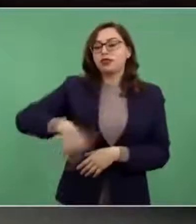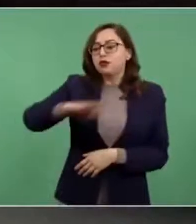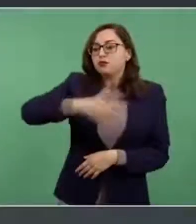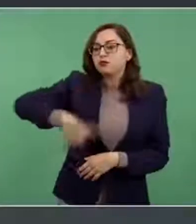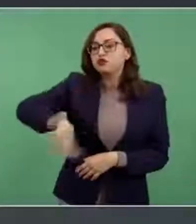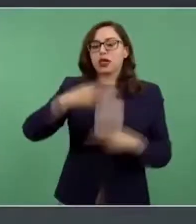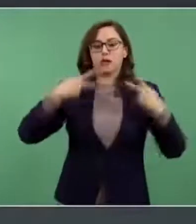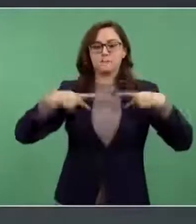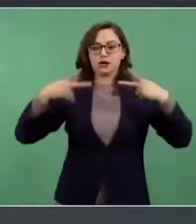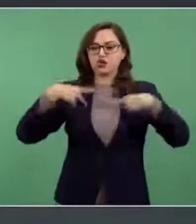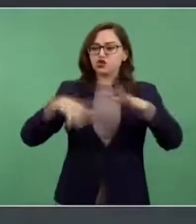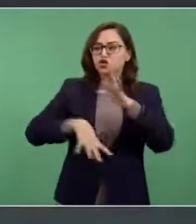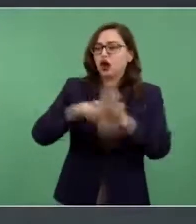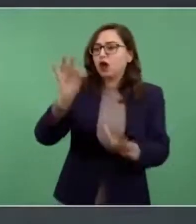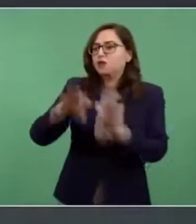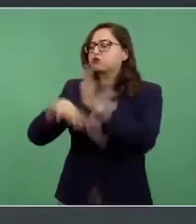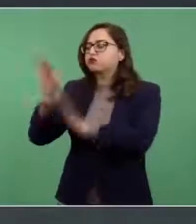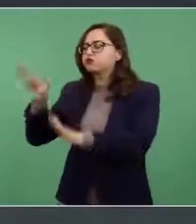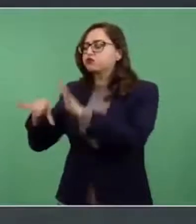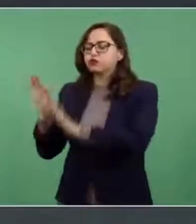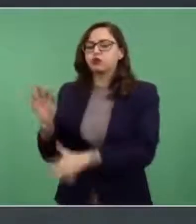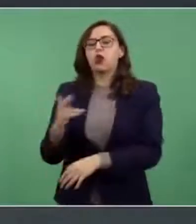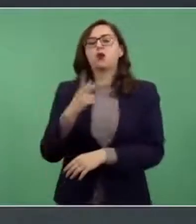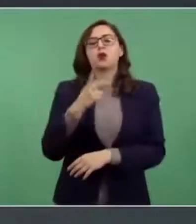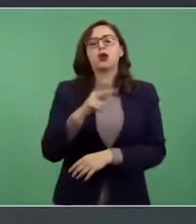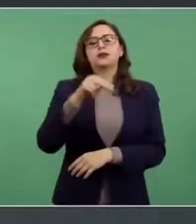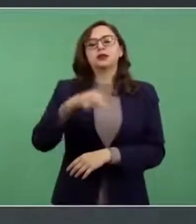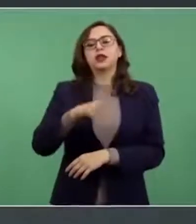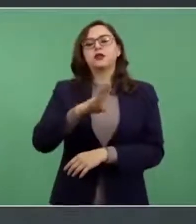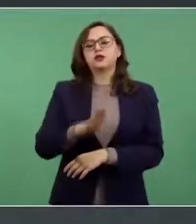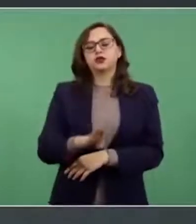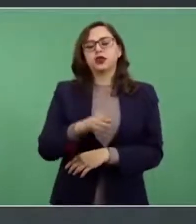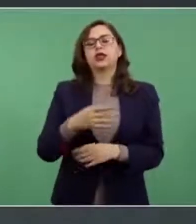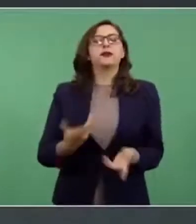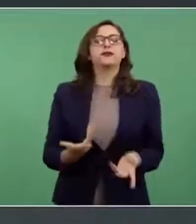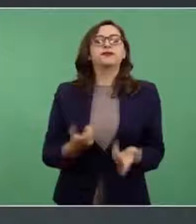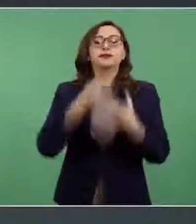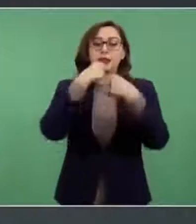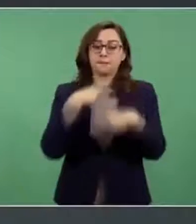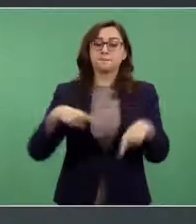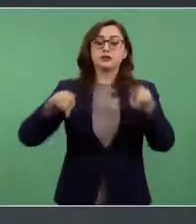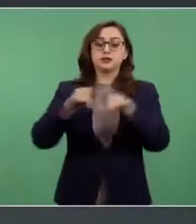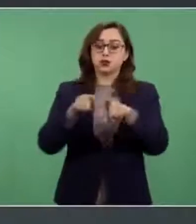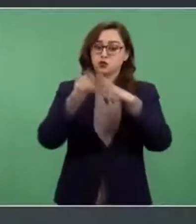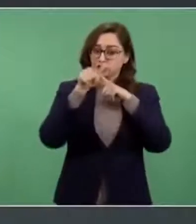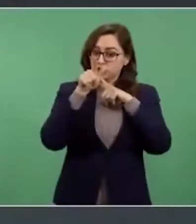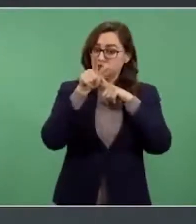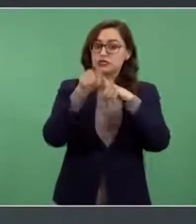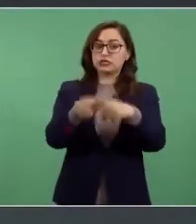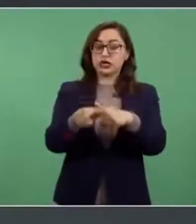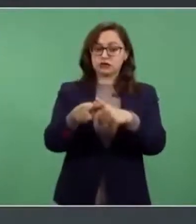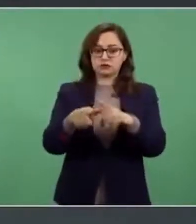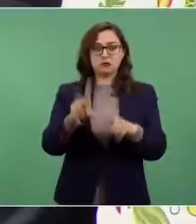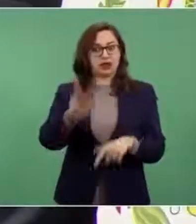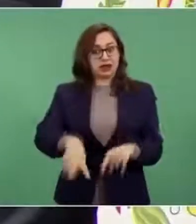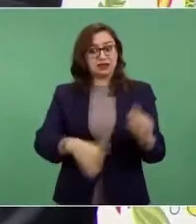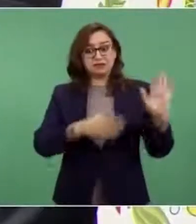Personas Desaparecidas por la Violencia. Continuaremos con la investigación, es un